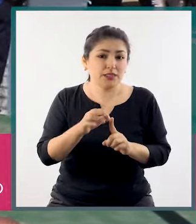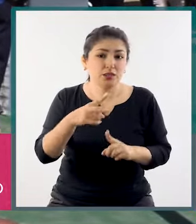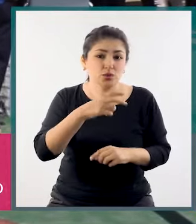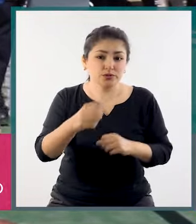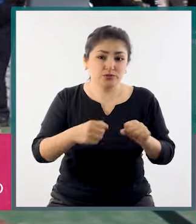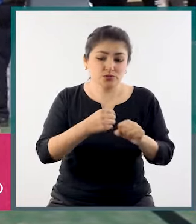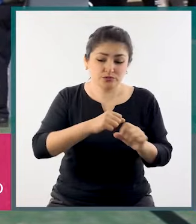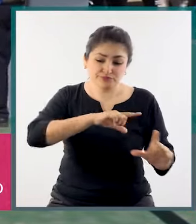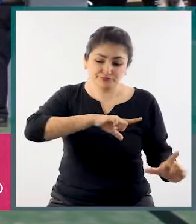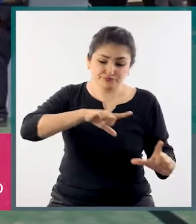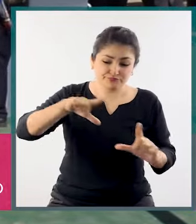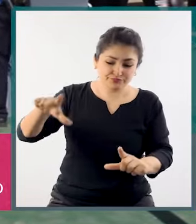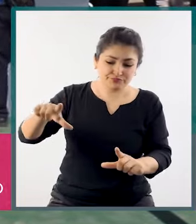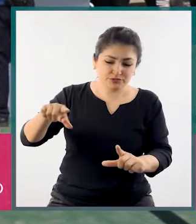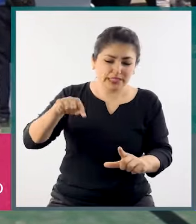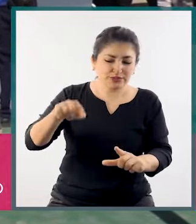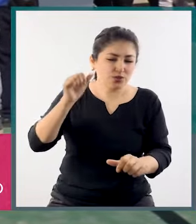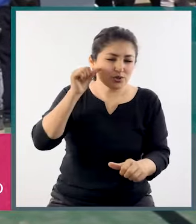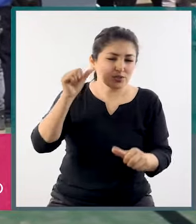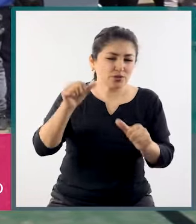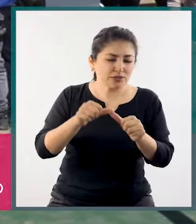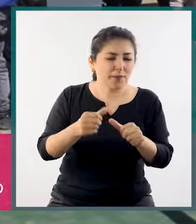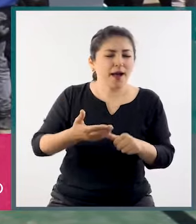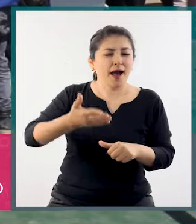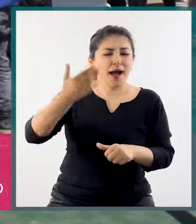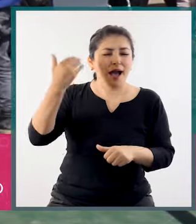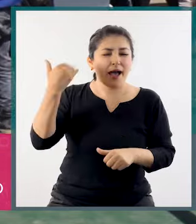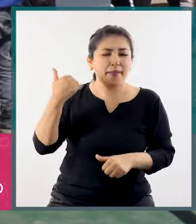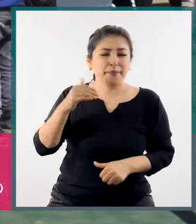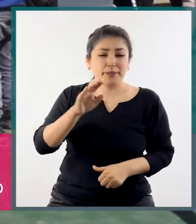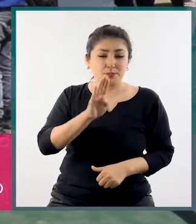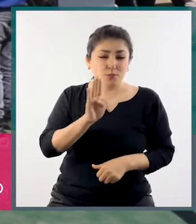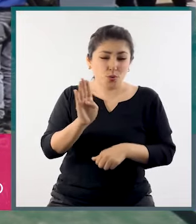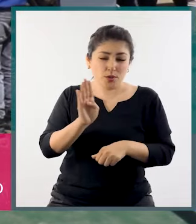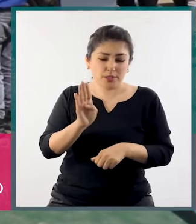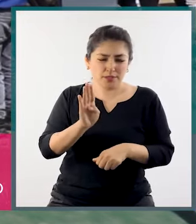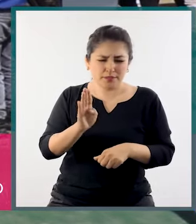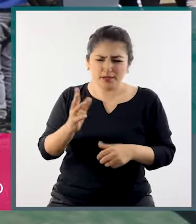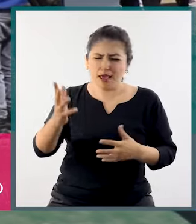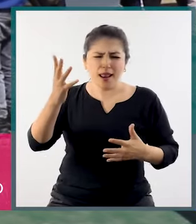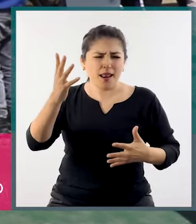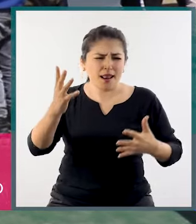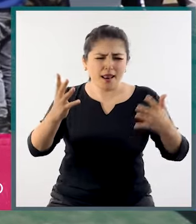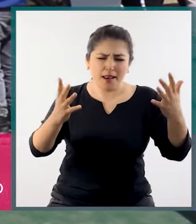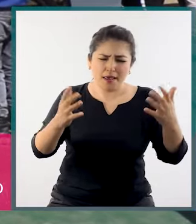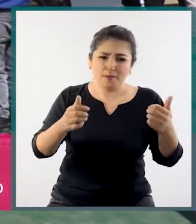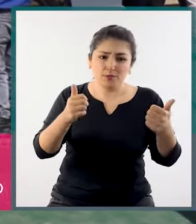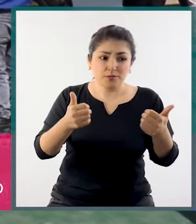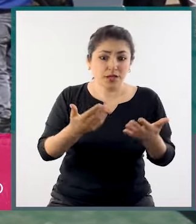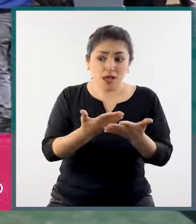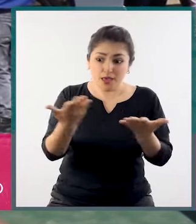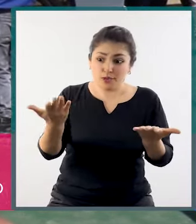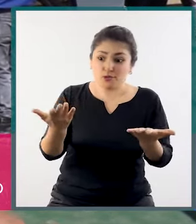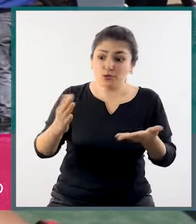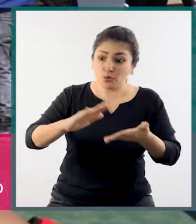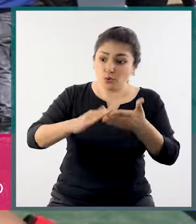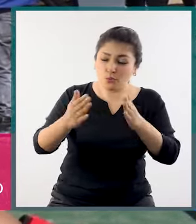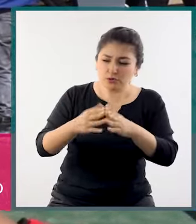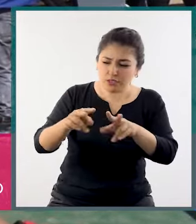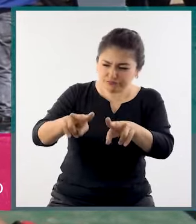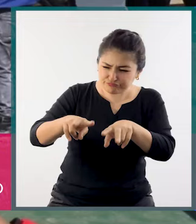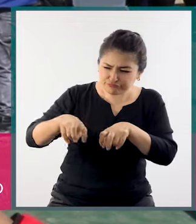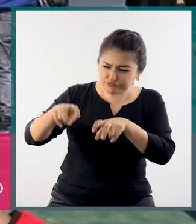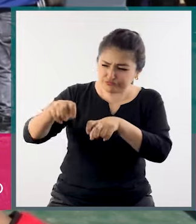una placa conmemorativa por las arengas de Bolívar. Y además hemos hecho un reconocimiento a las comunidades campesinas